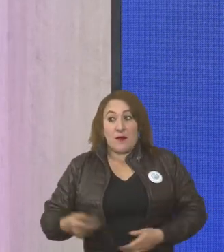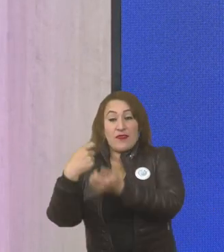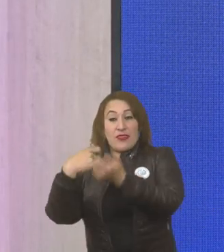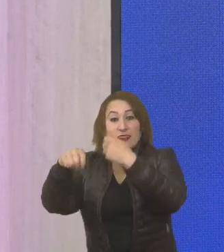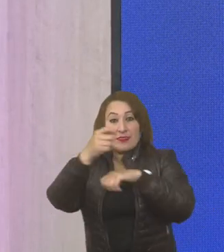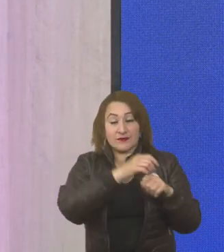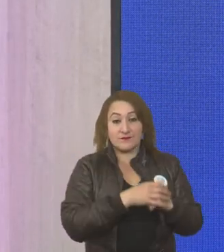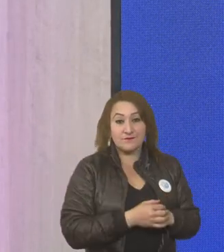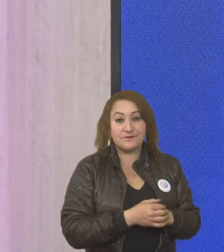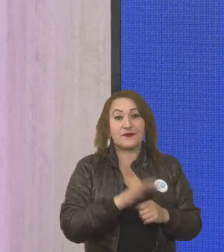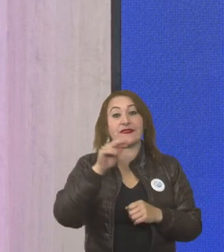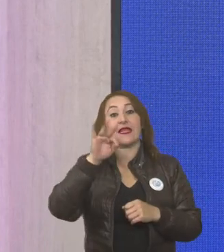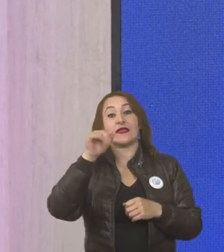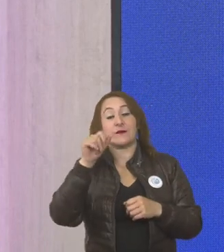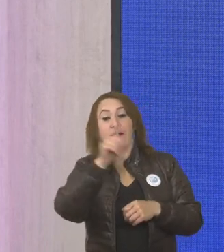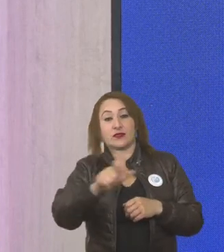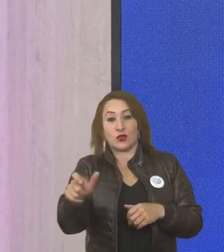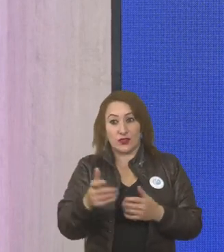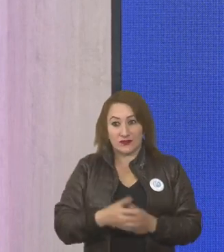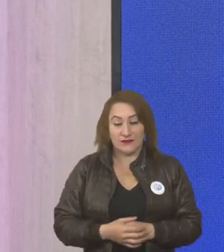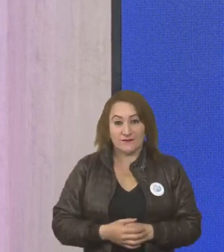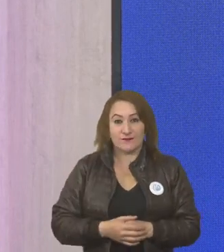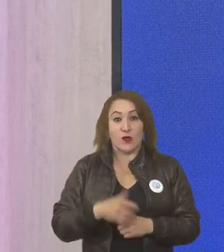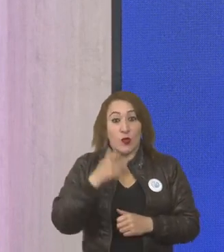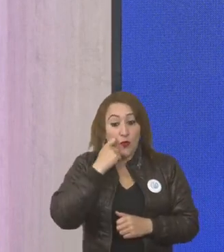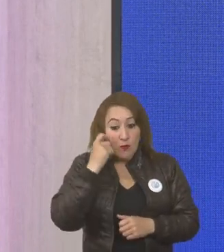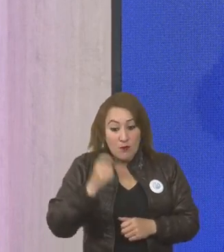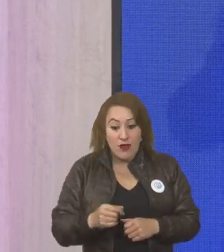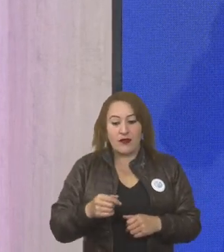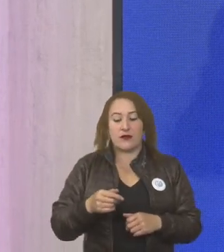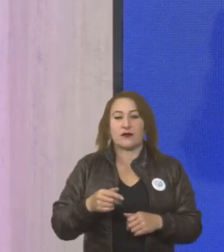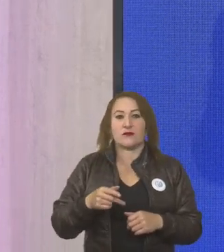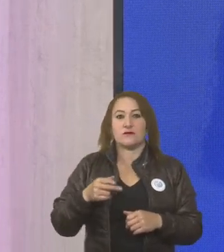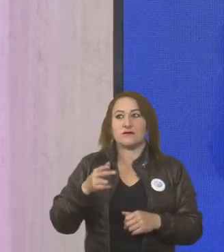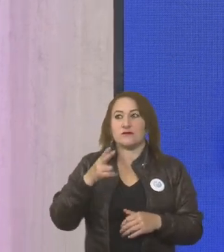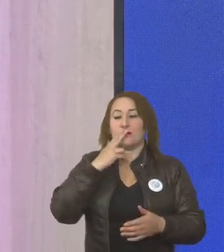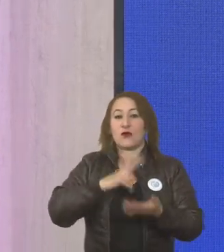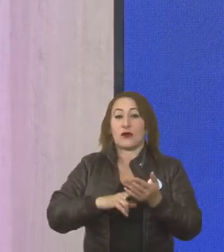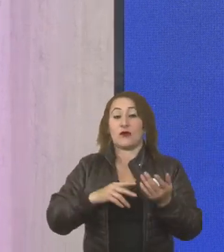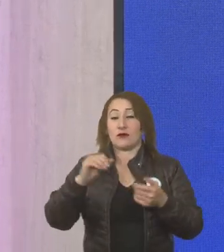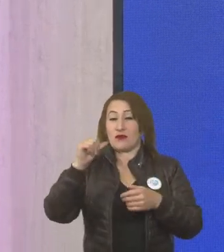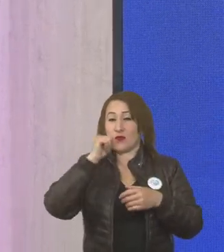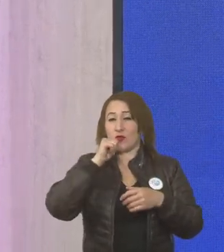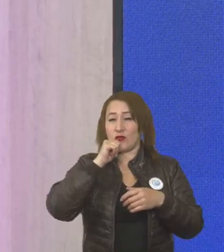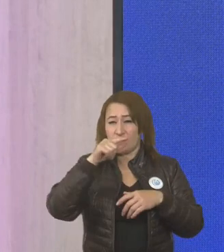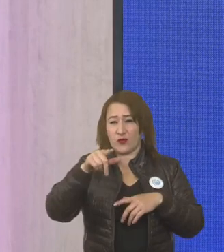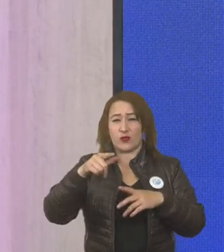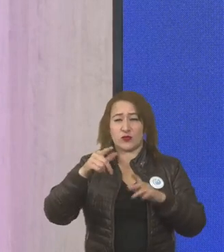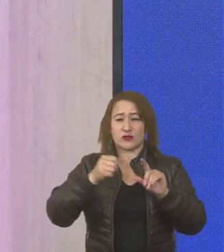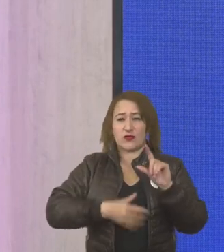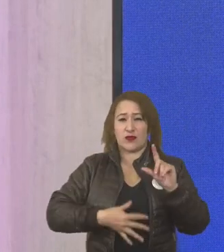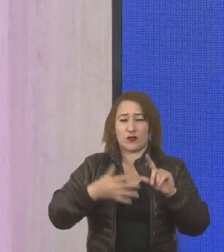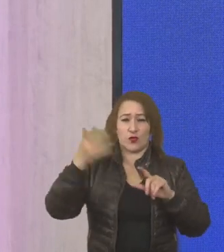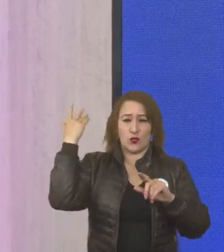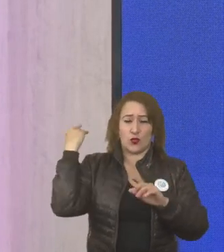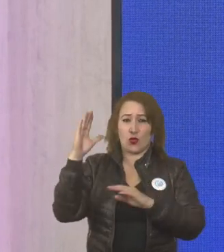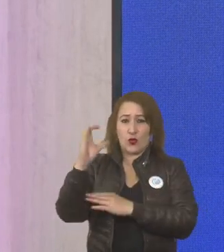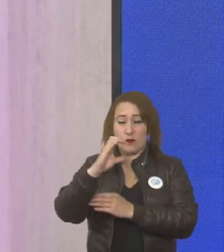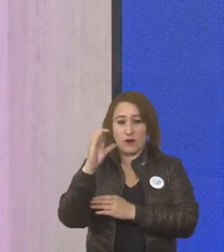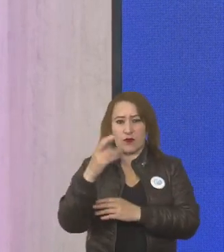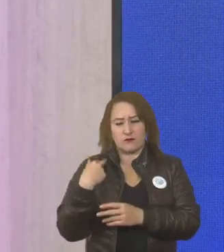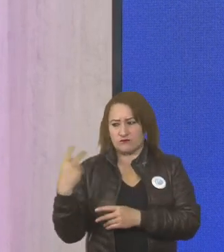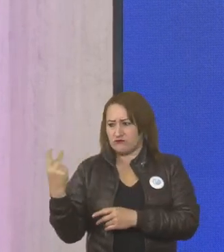personas, los correos humanos. En medio de las grandes series de narcotráfico que había en Colombia, Clara María y yo